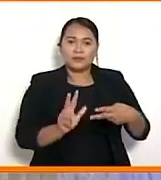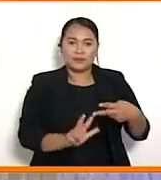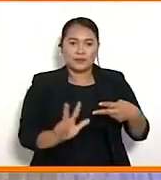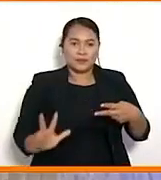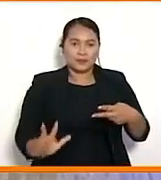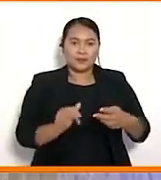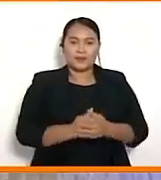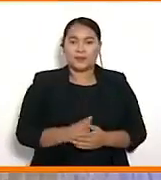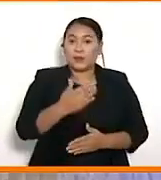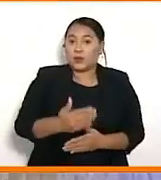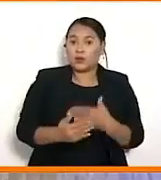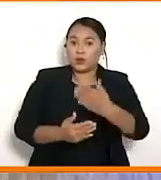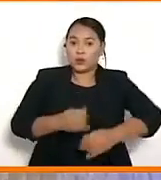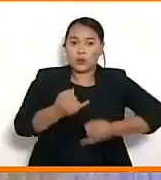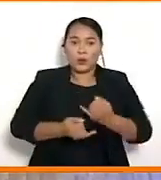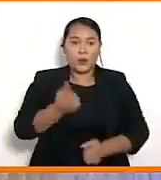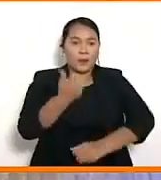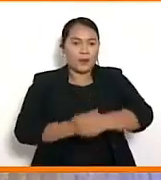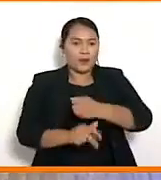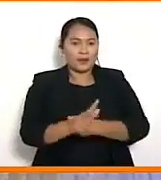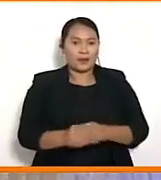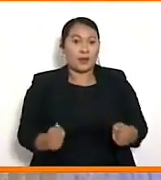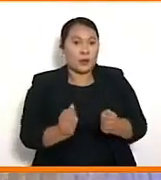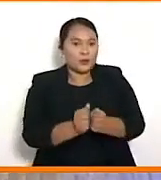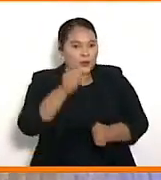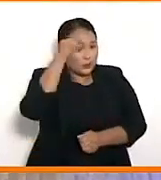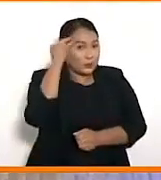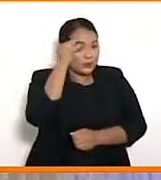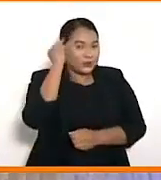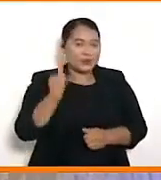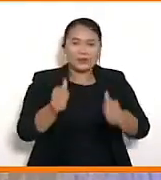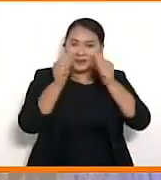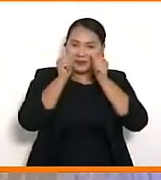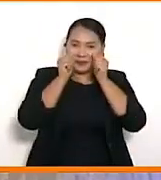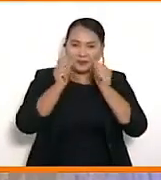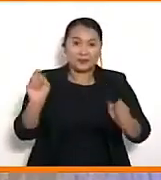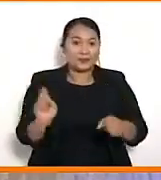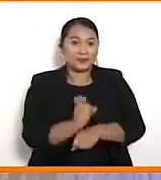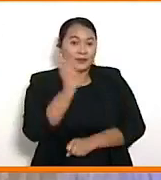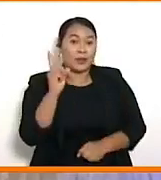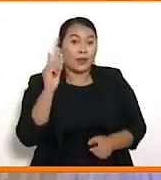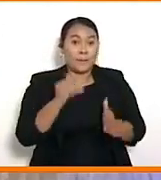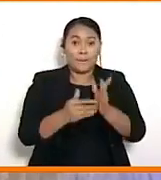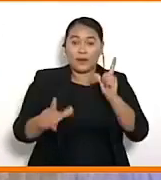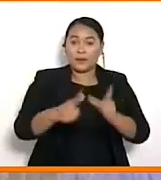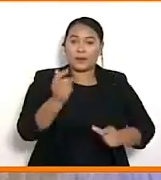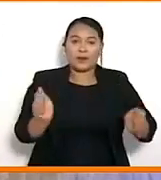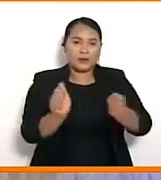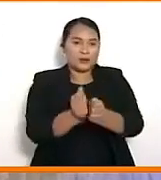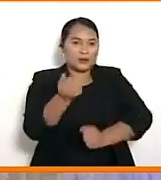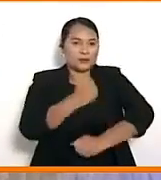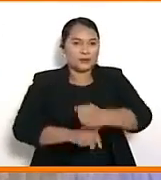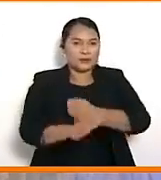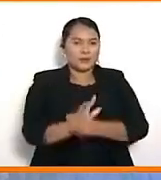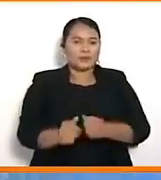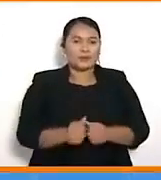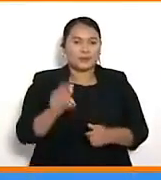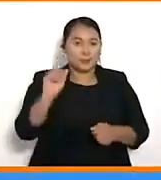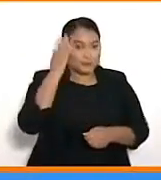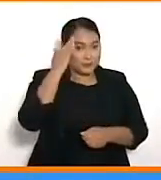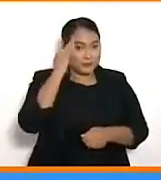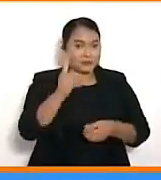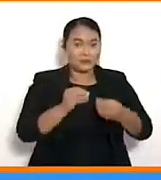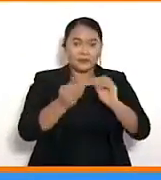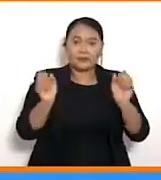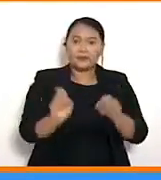33. Continuamos junto a Pega 3 con su hailing. Atentos y acompáñame a ganar hasta 100.000 lempiras junto a Pega 3. Primer número ganador, mucha suerte,